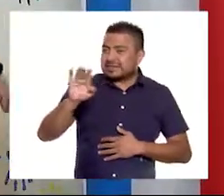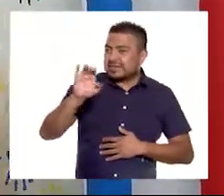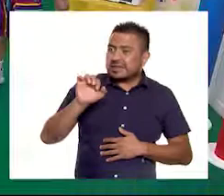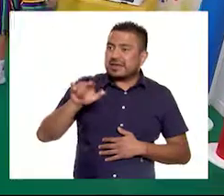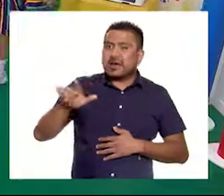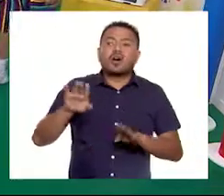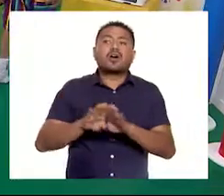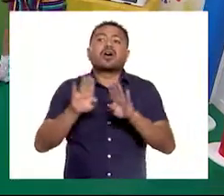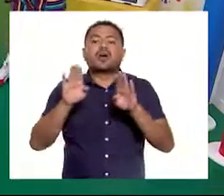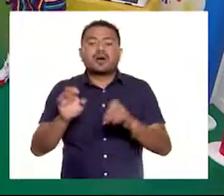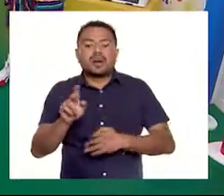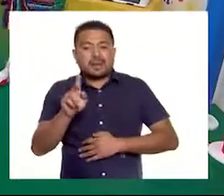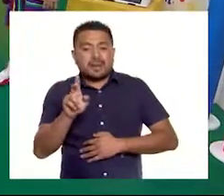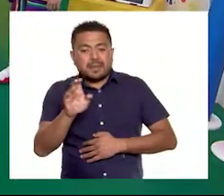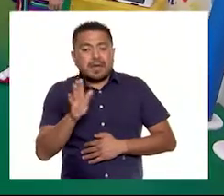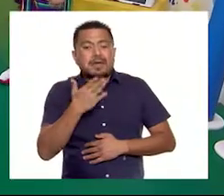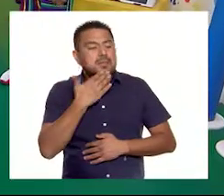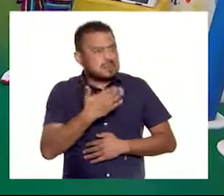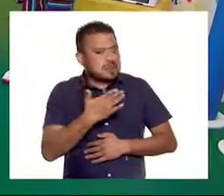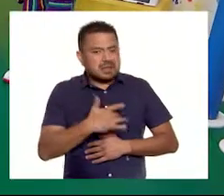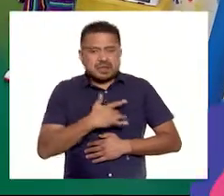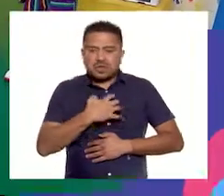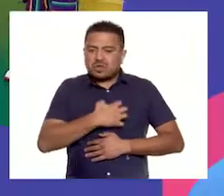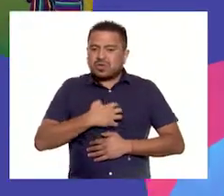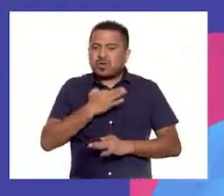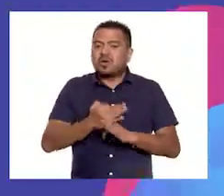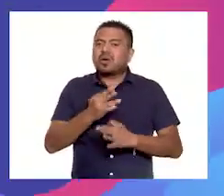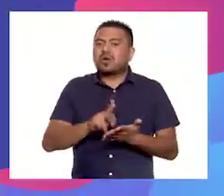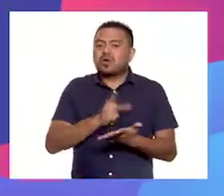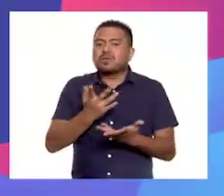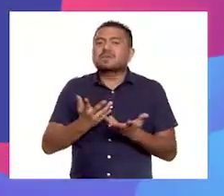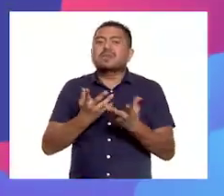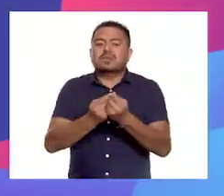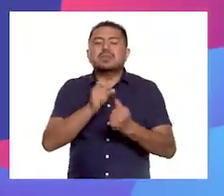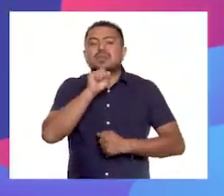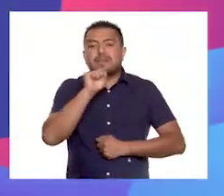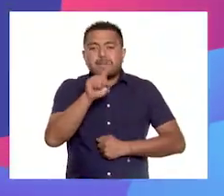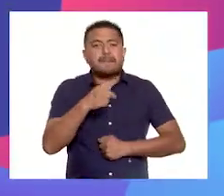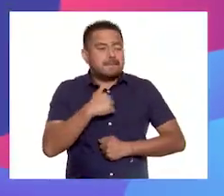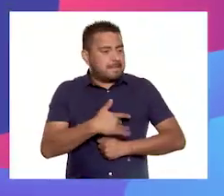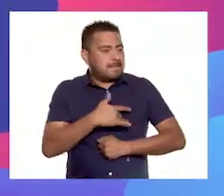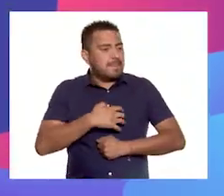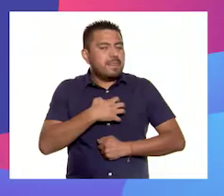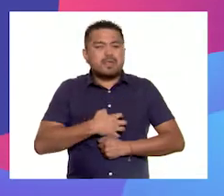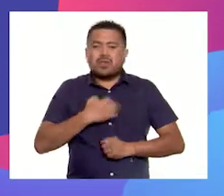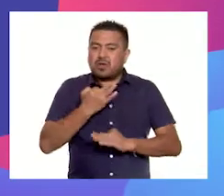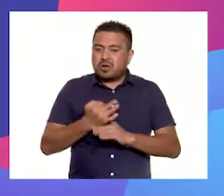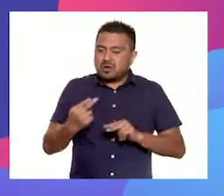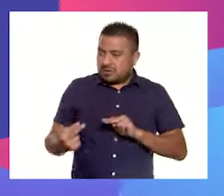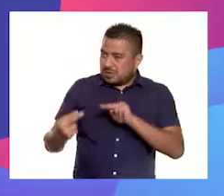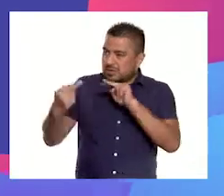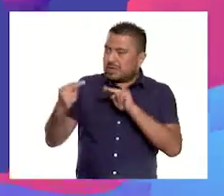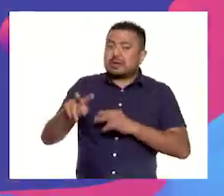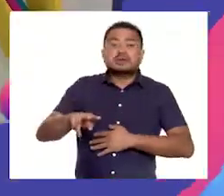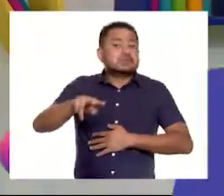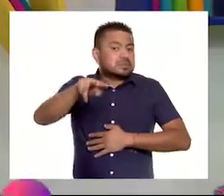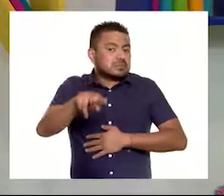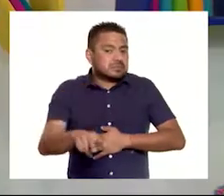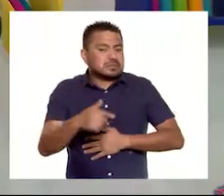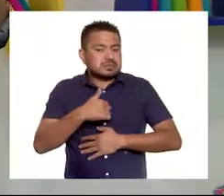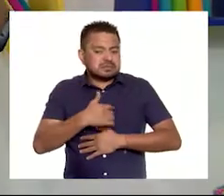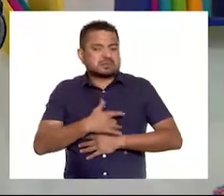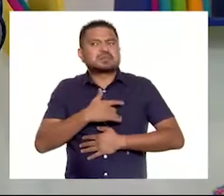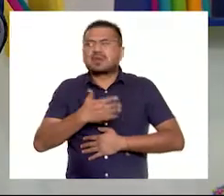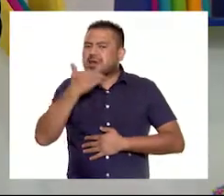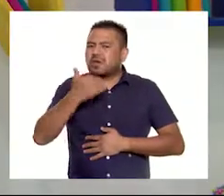¿Cómo estás, Fefe? Muy bien, muy contento de estar aquí otra vez. Yo también estoy muy contento de poderte ver. Y bien, la verdad es que yo estoy